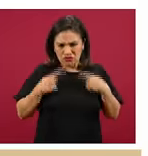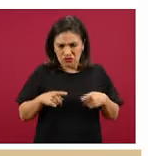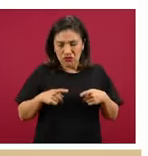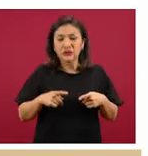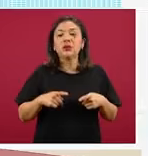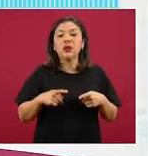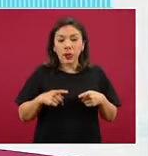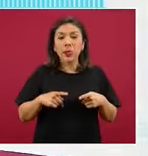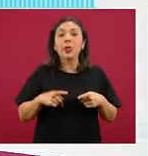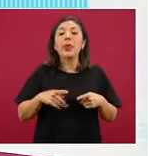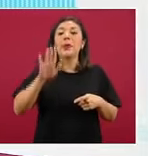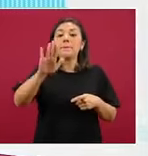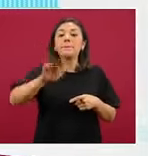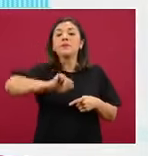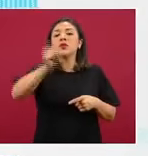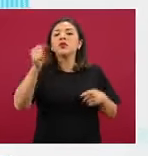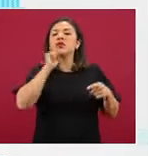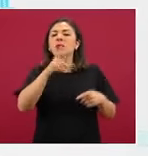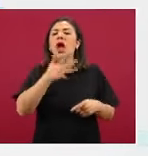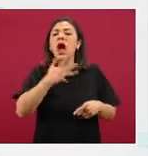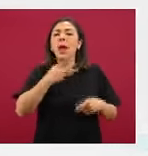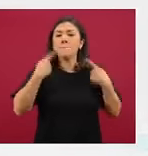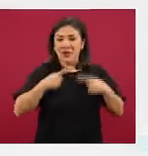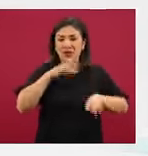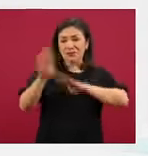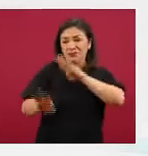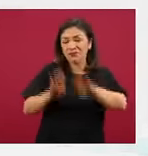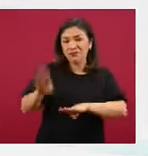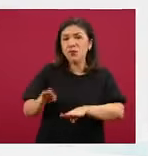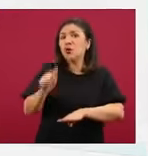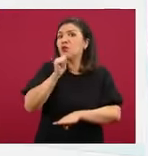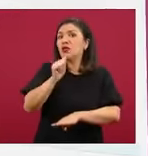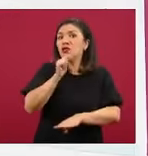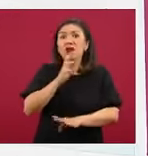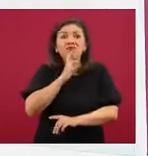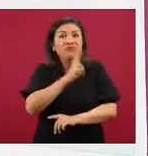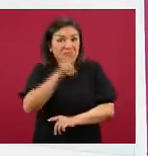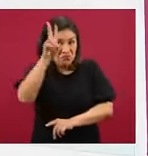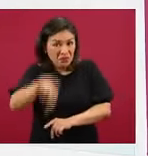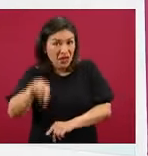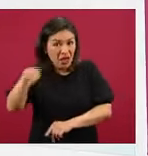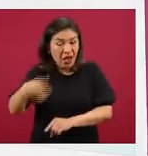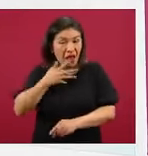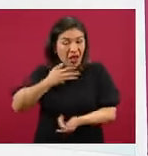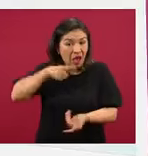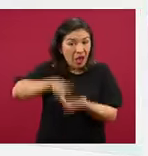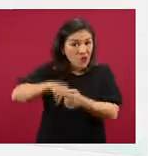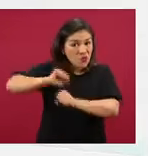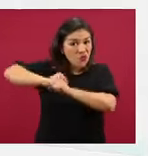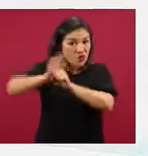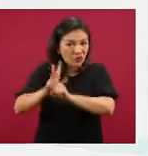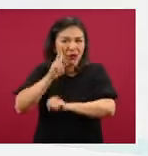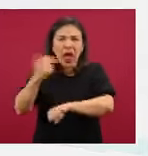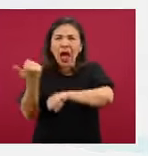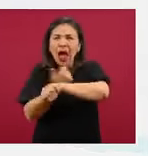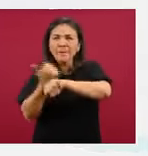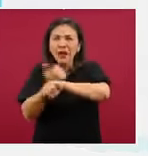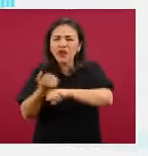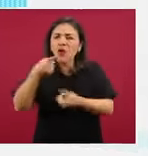105.655, pues también tenemos defunciones que todavía estamos en posibilidad de resultados, que es este este pedazo amarillo, que